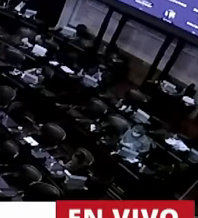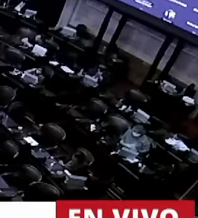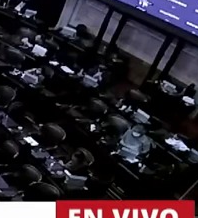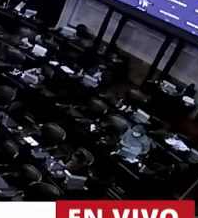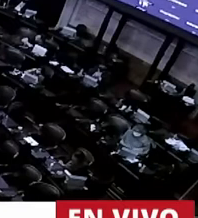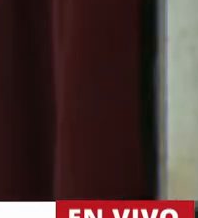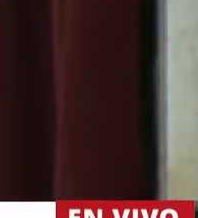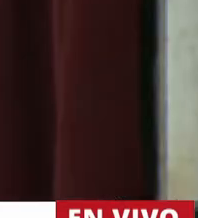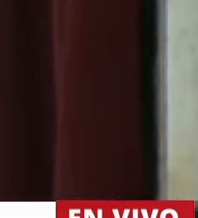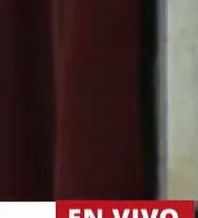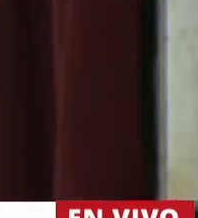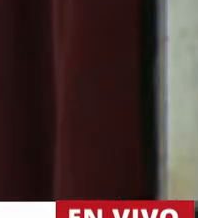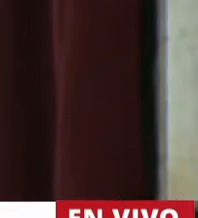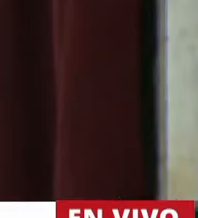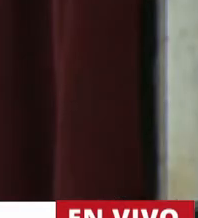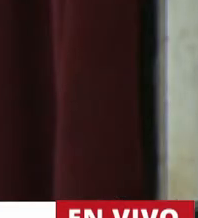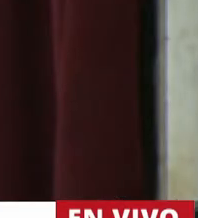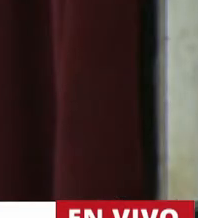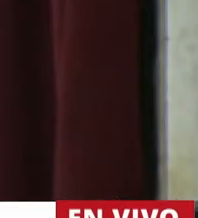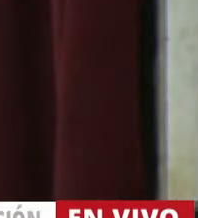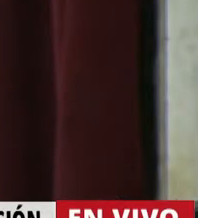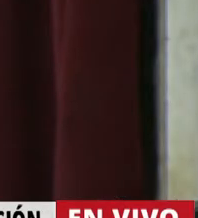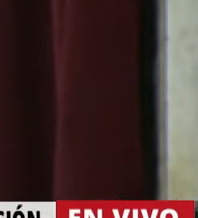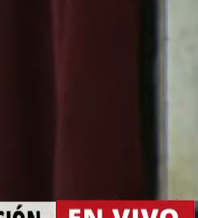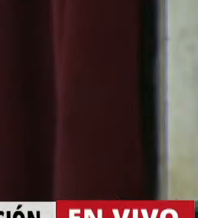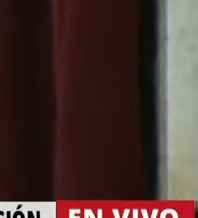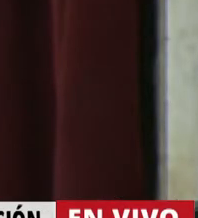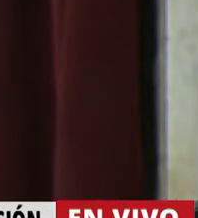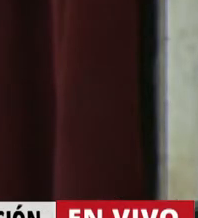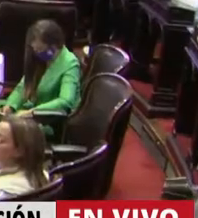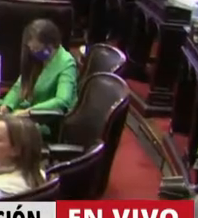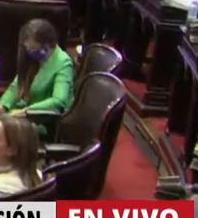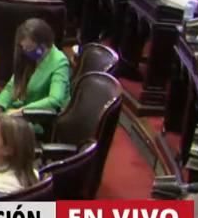En el uso de la palabra, el diputado Hernán Pérez Araujo.